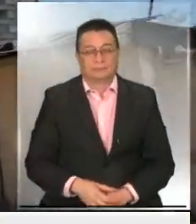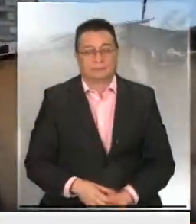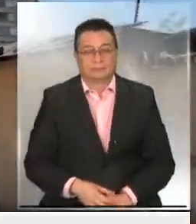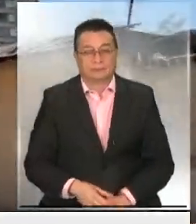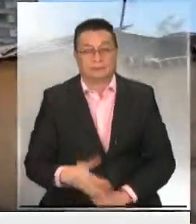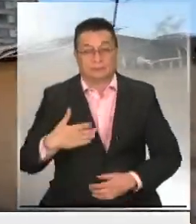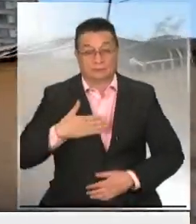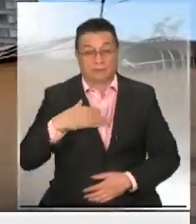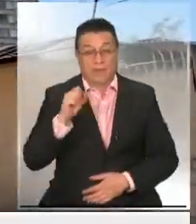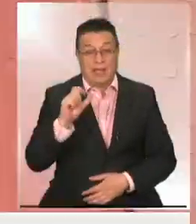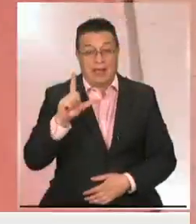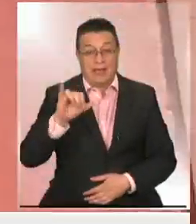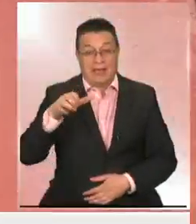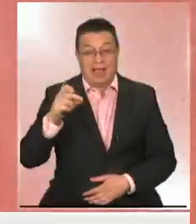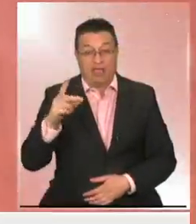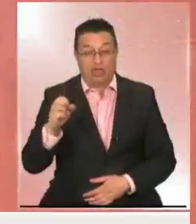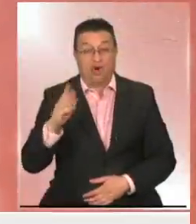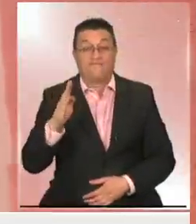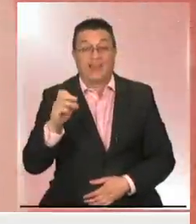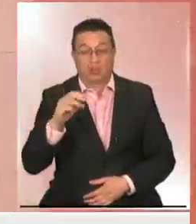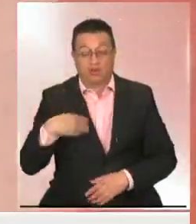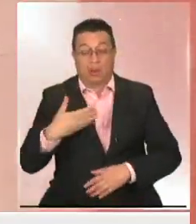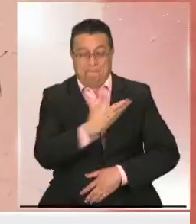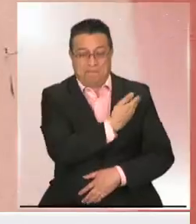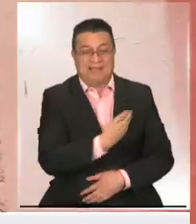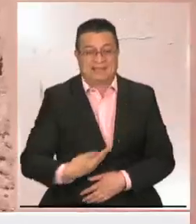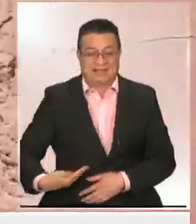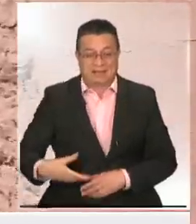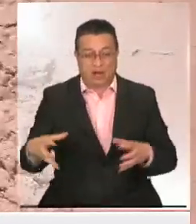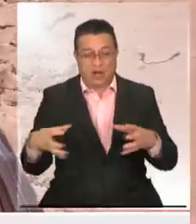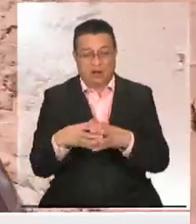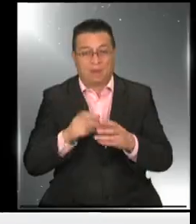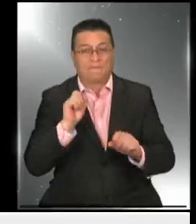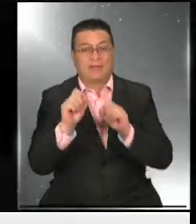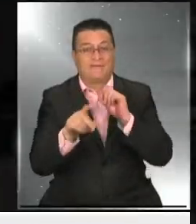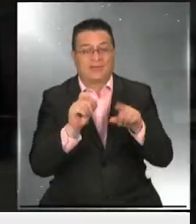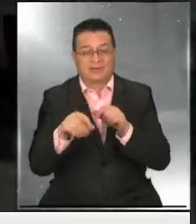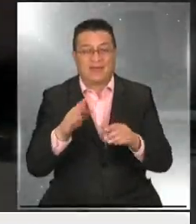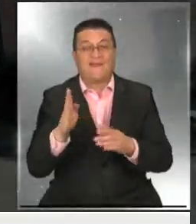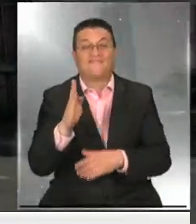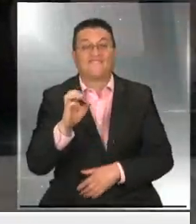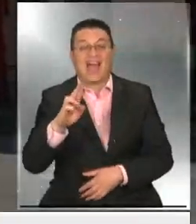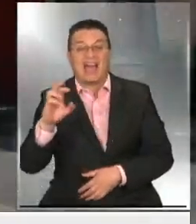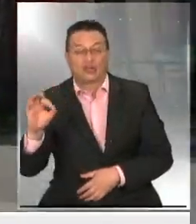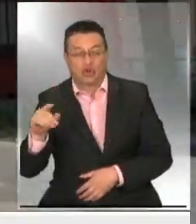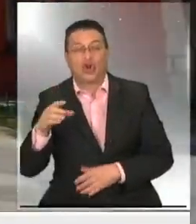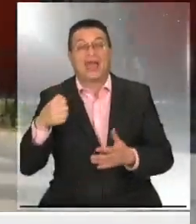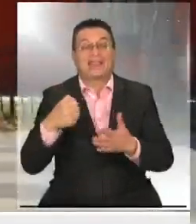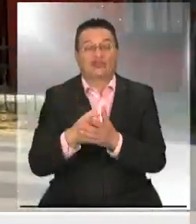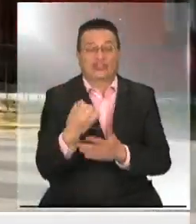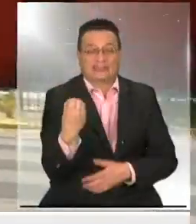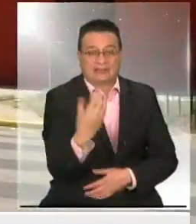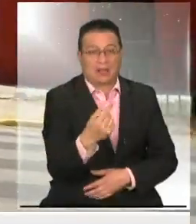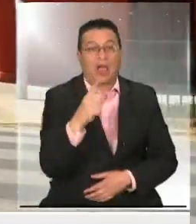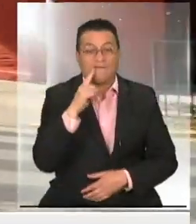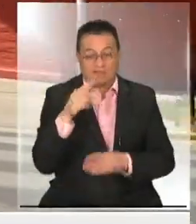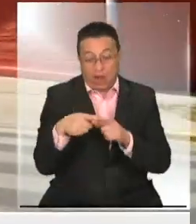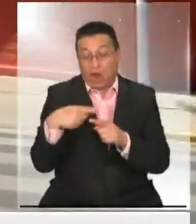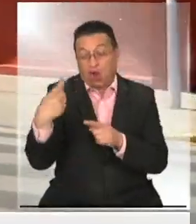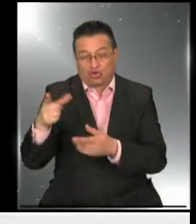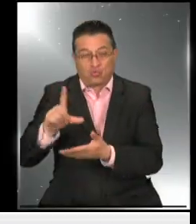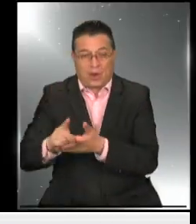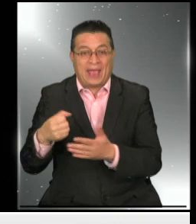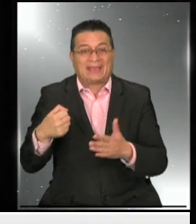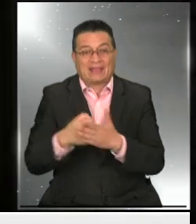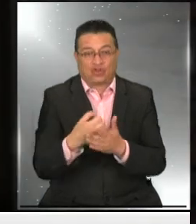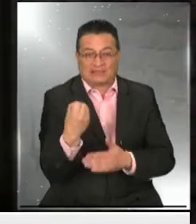Soy Alejandro Verdugo y soy el presidente de la Agrupación de Defensa Barrio Estación Central. Alejandro vive en otro sector de Estación Central.